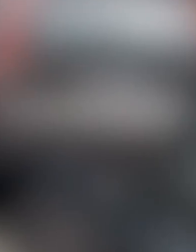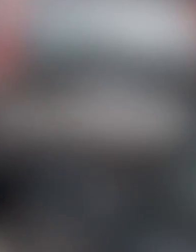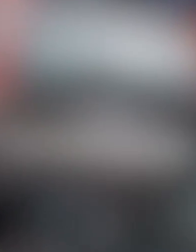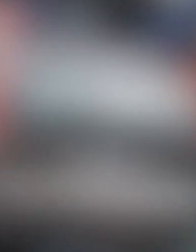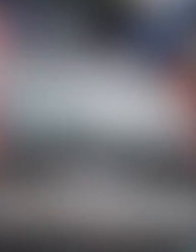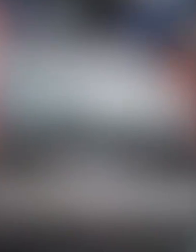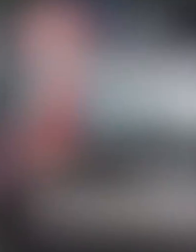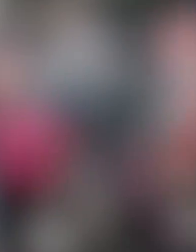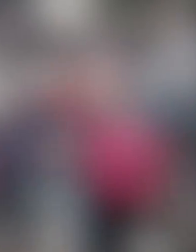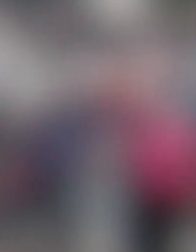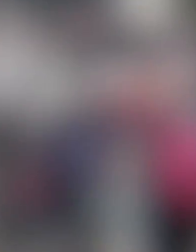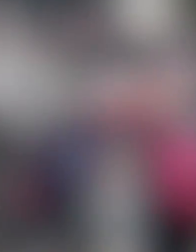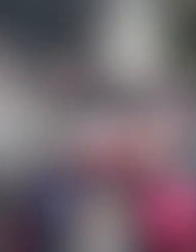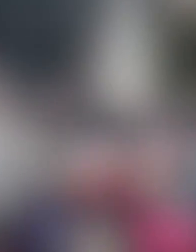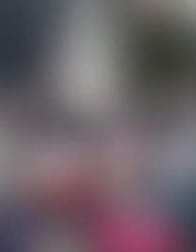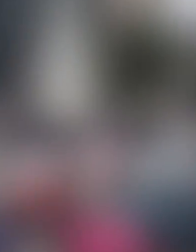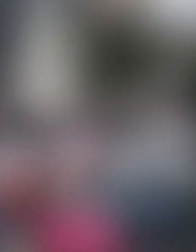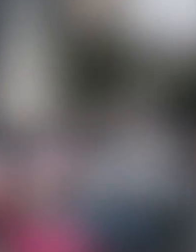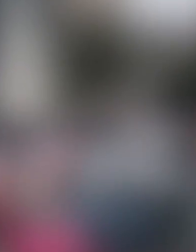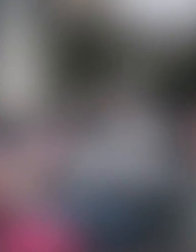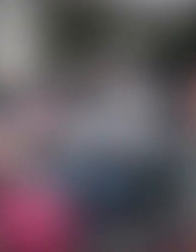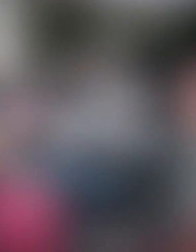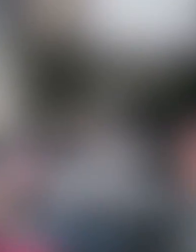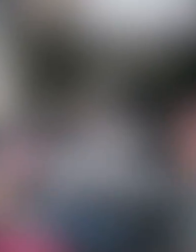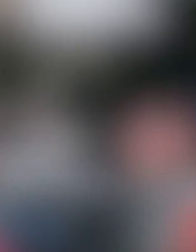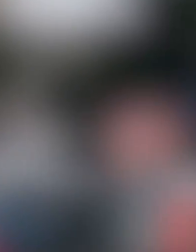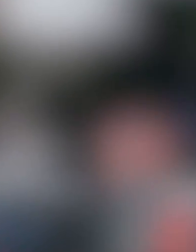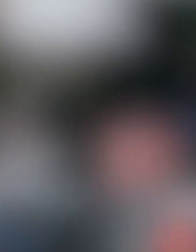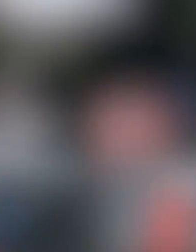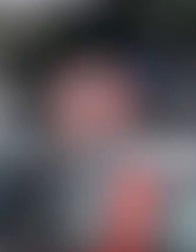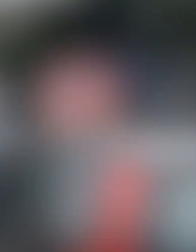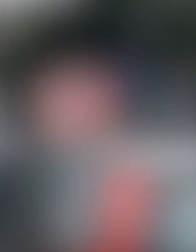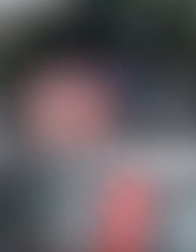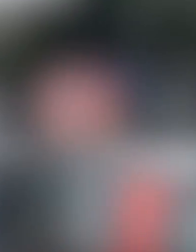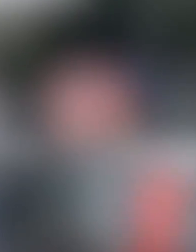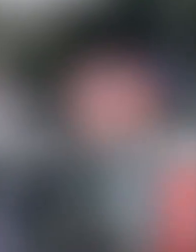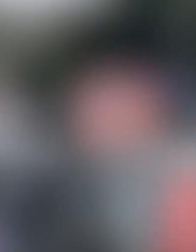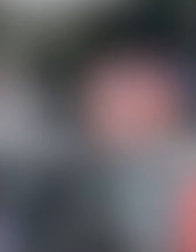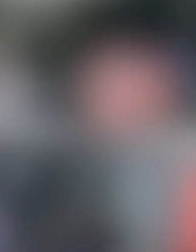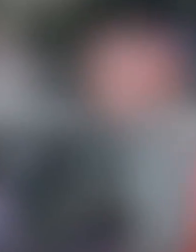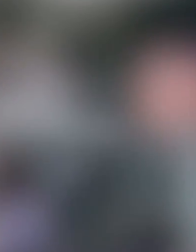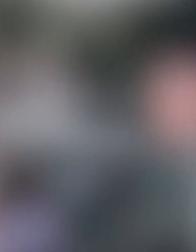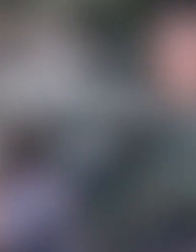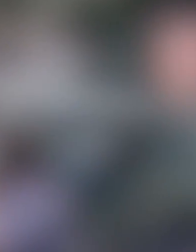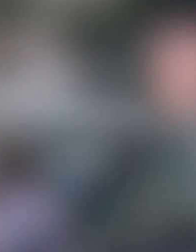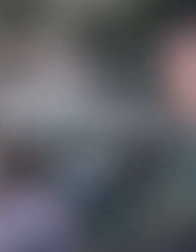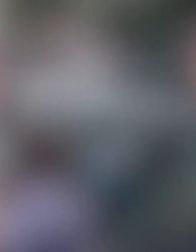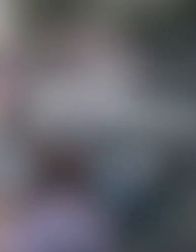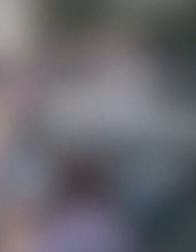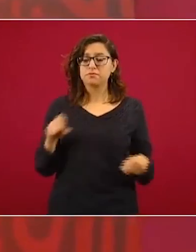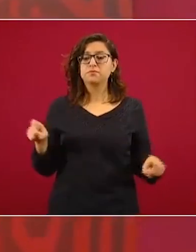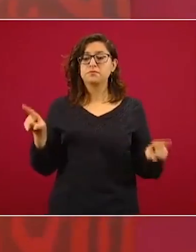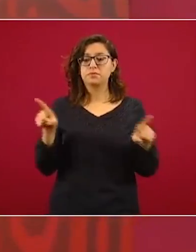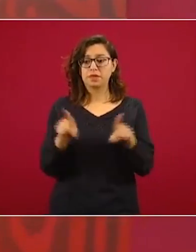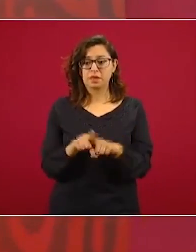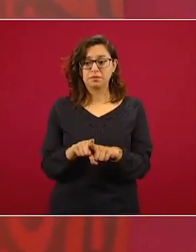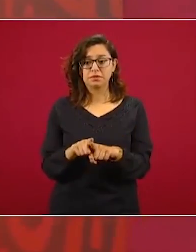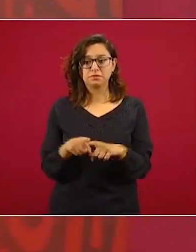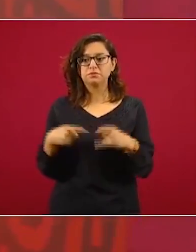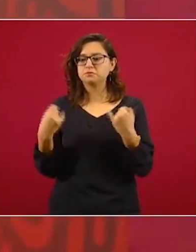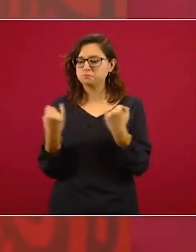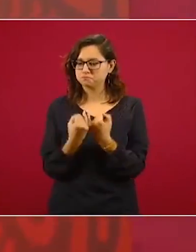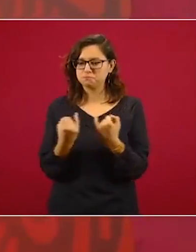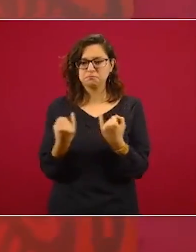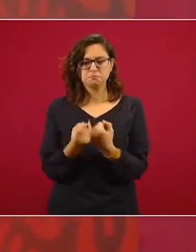les impidiera llegar al Zócalo capitalino para protestar y exigir la renuncia del presidente Andrés Manuel López Obrador. El